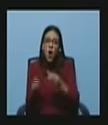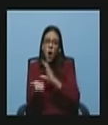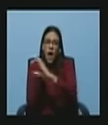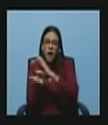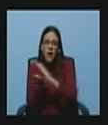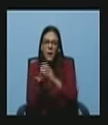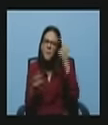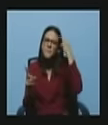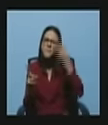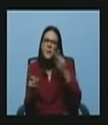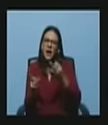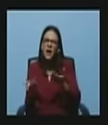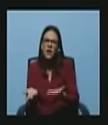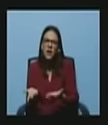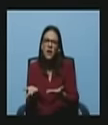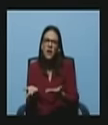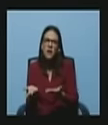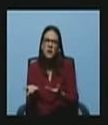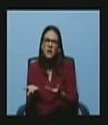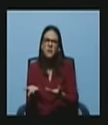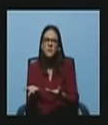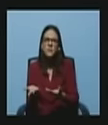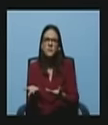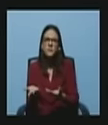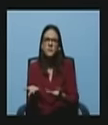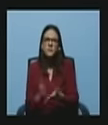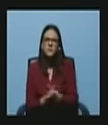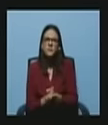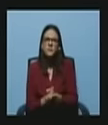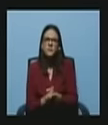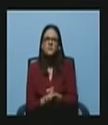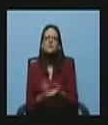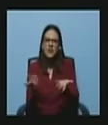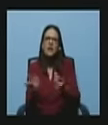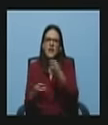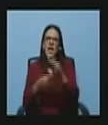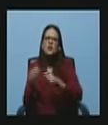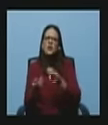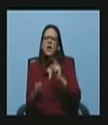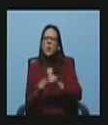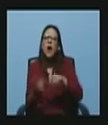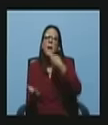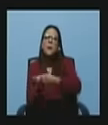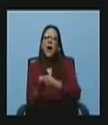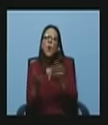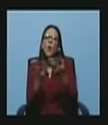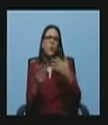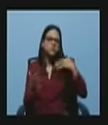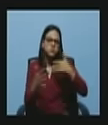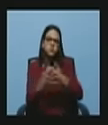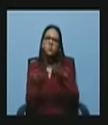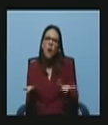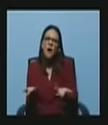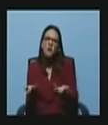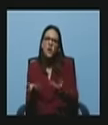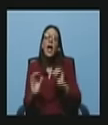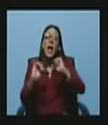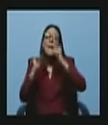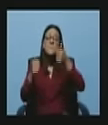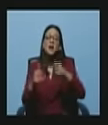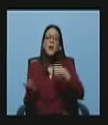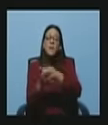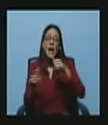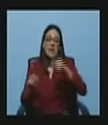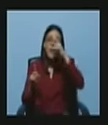3.000 dólares para partir. Sobre vos, ¿y eso se lo paga? ¿De cuándo? No, se lo puso a pagar desde este año, no,